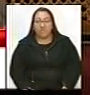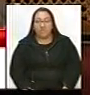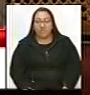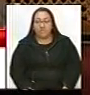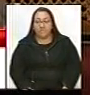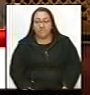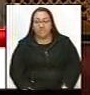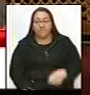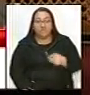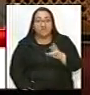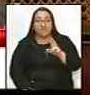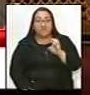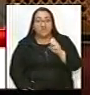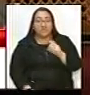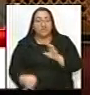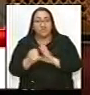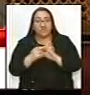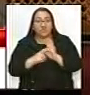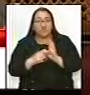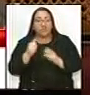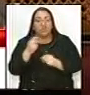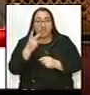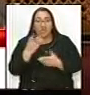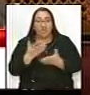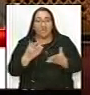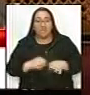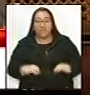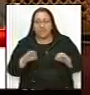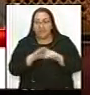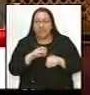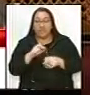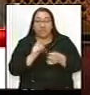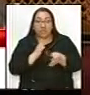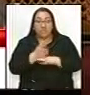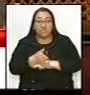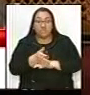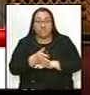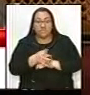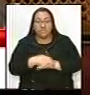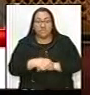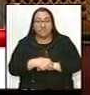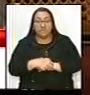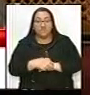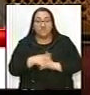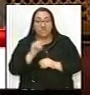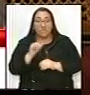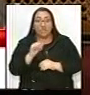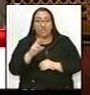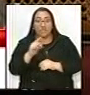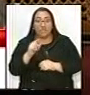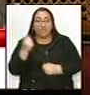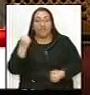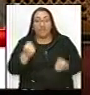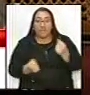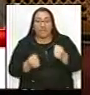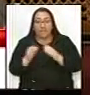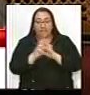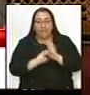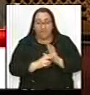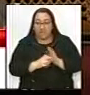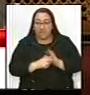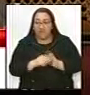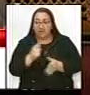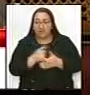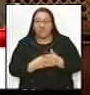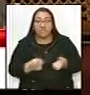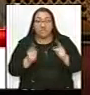redes regionales hay dos componentes la red de acceso última milla y la de transporte regional que